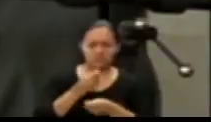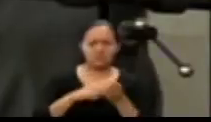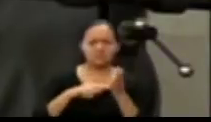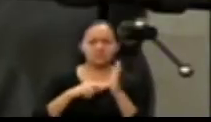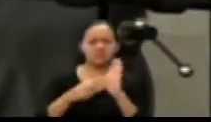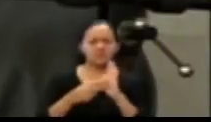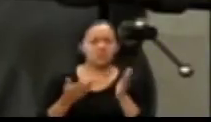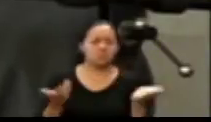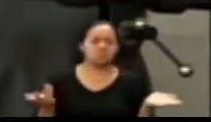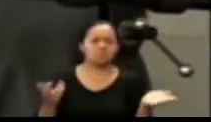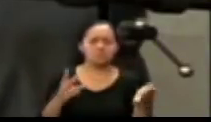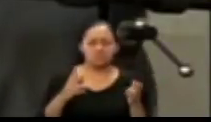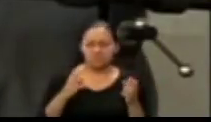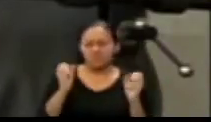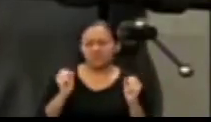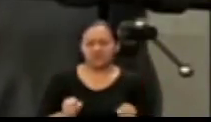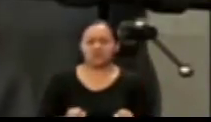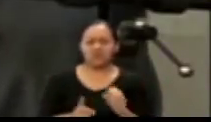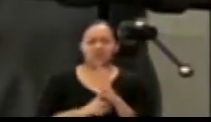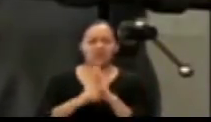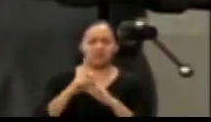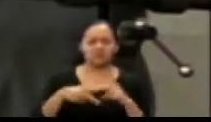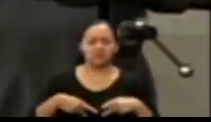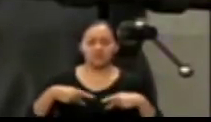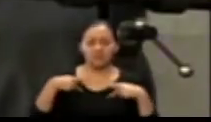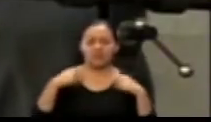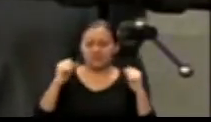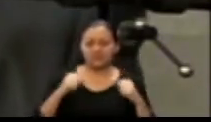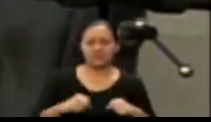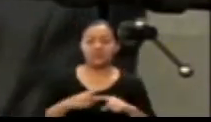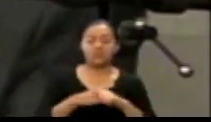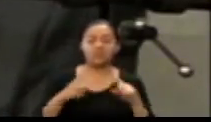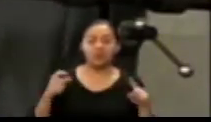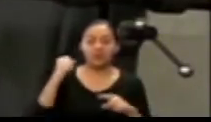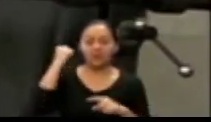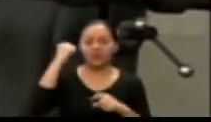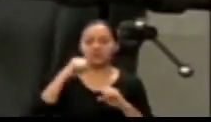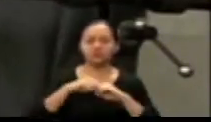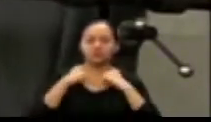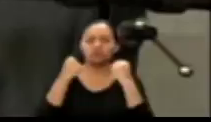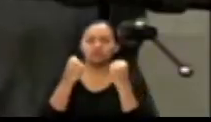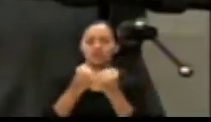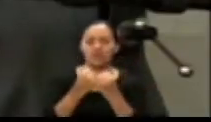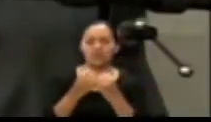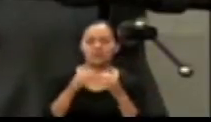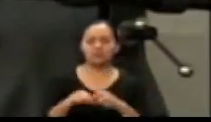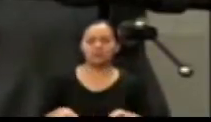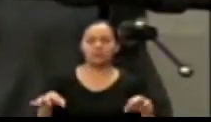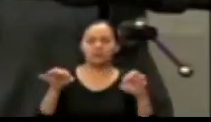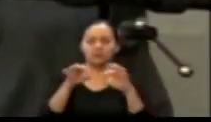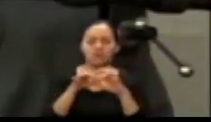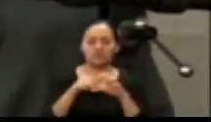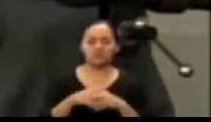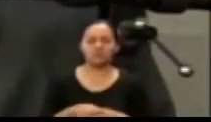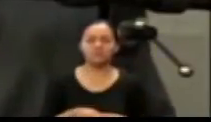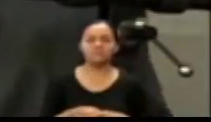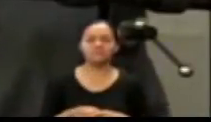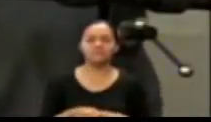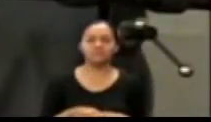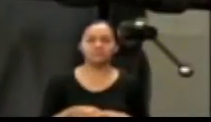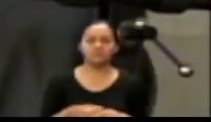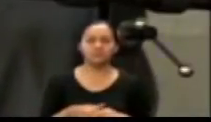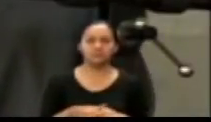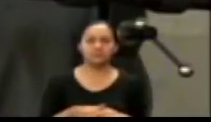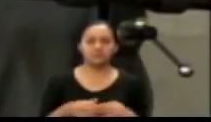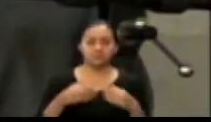cancelar los derechos laborales construidos los últimos años, los derechos sociales. El euro no es una moneda, es una forma de gobierno. Y en